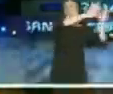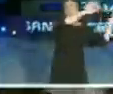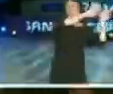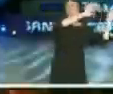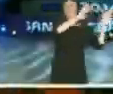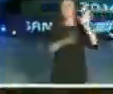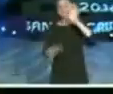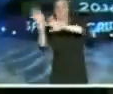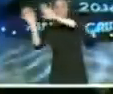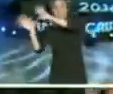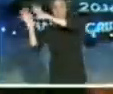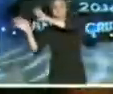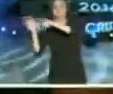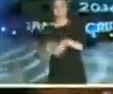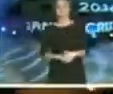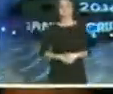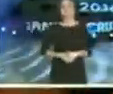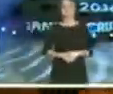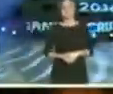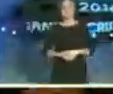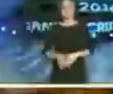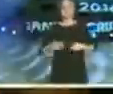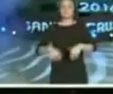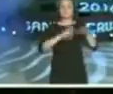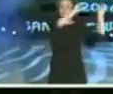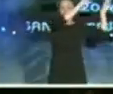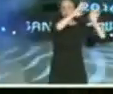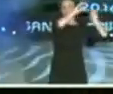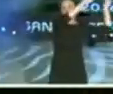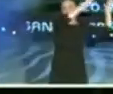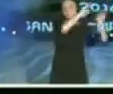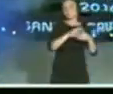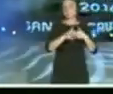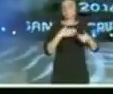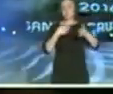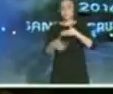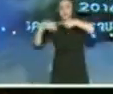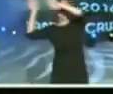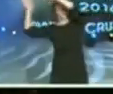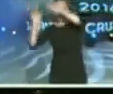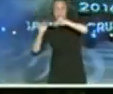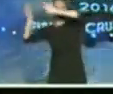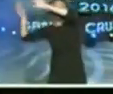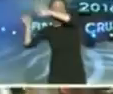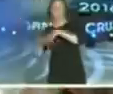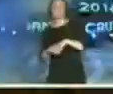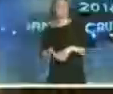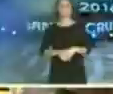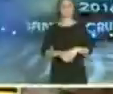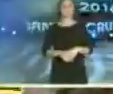lado, para el otro lado. Echa para allá, con la mano para allá. Echa para allá, con la mano para